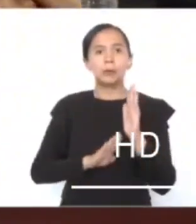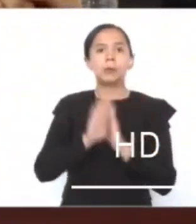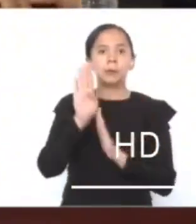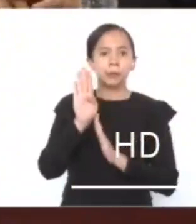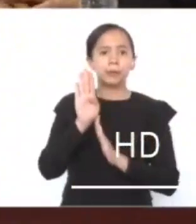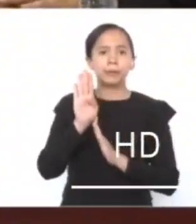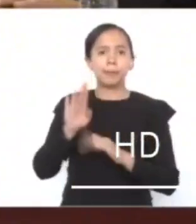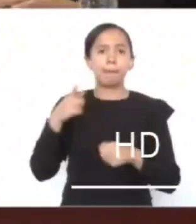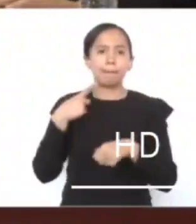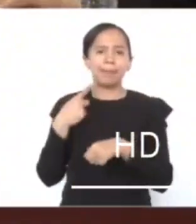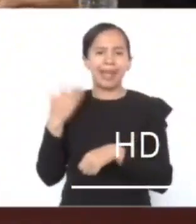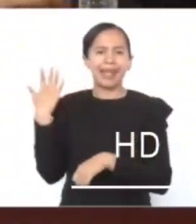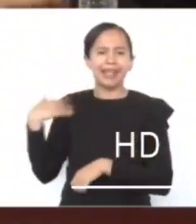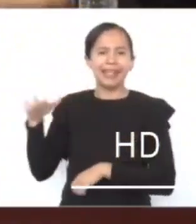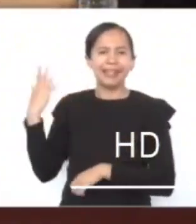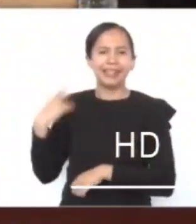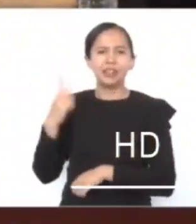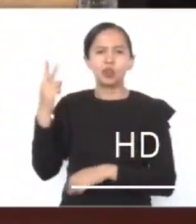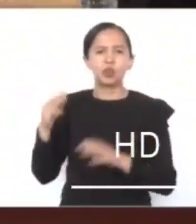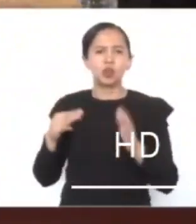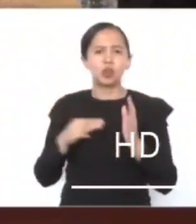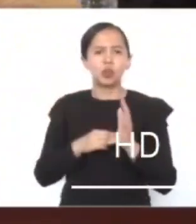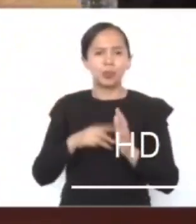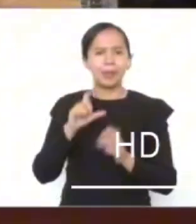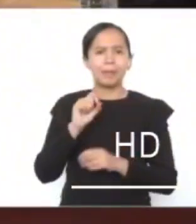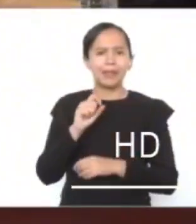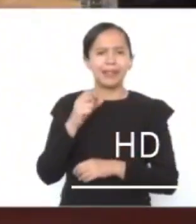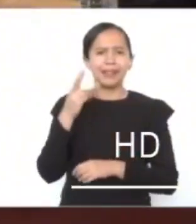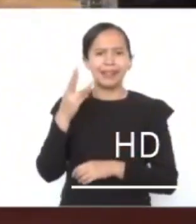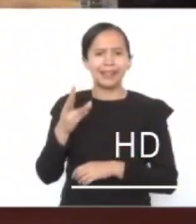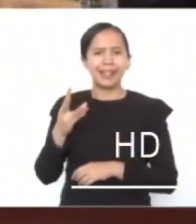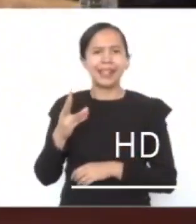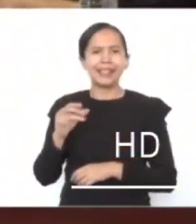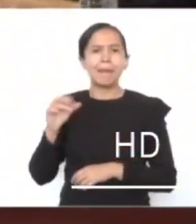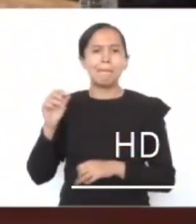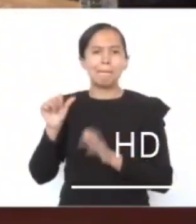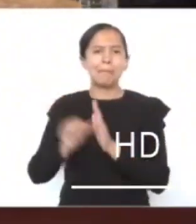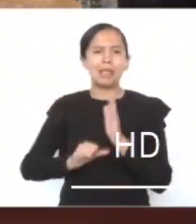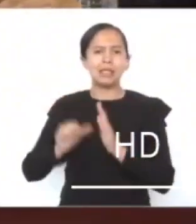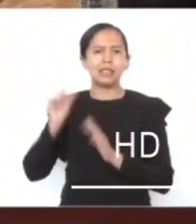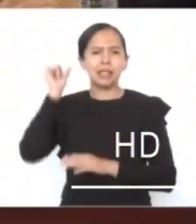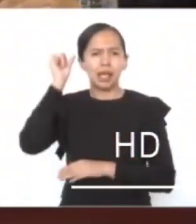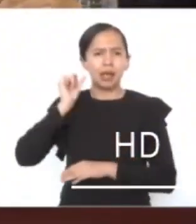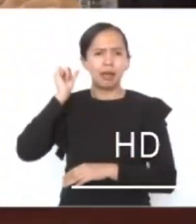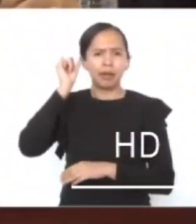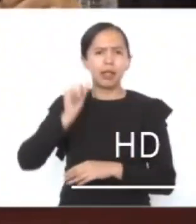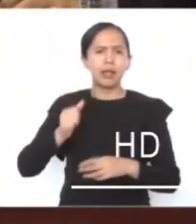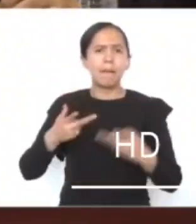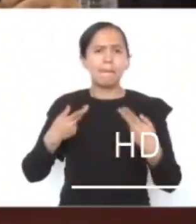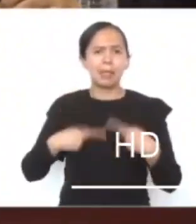primer simulacro 2023 realizado en abril, en el que participaron